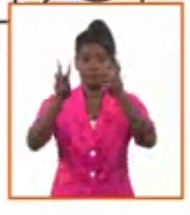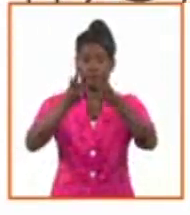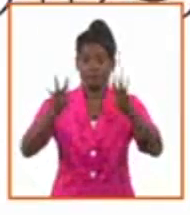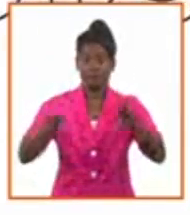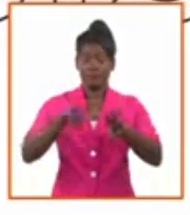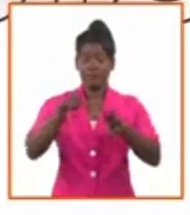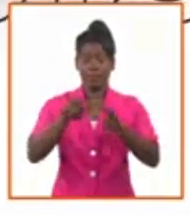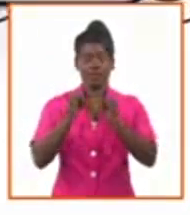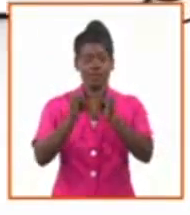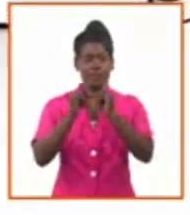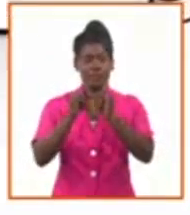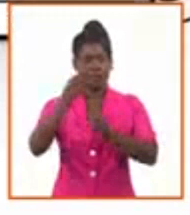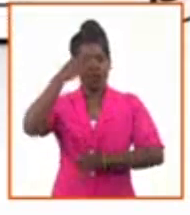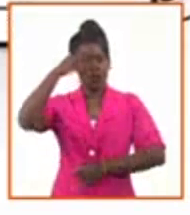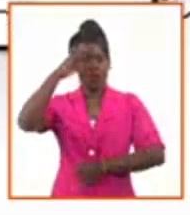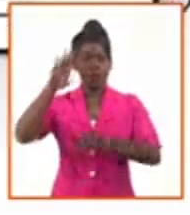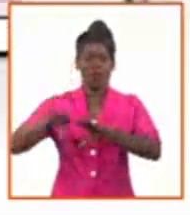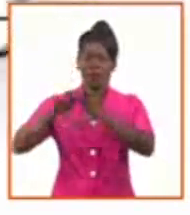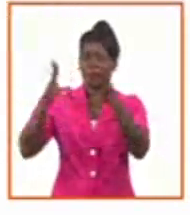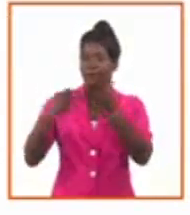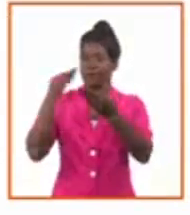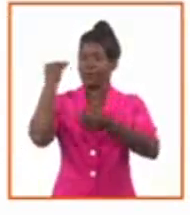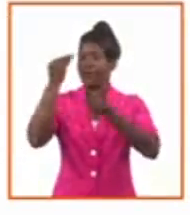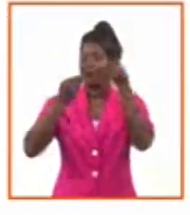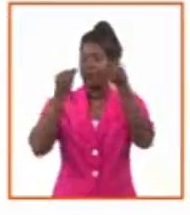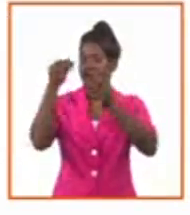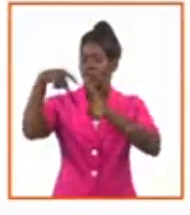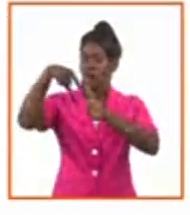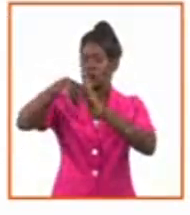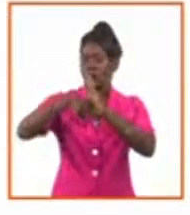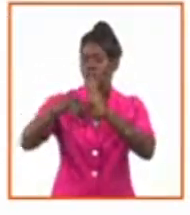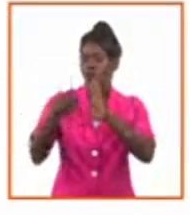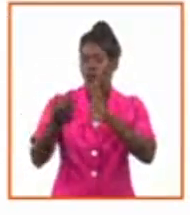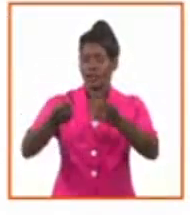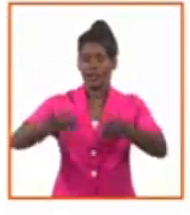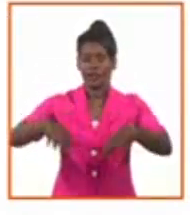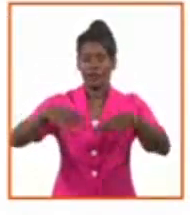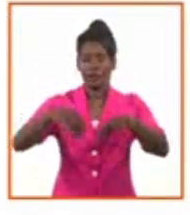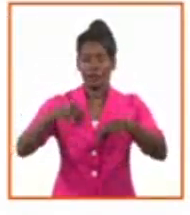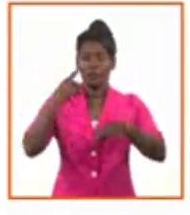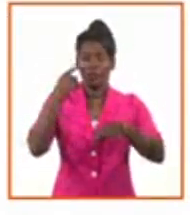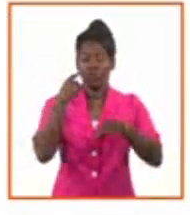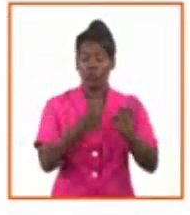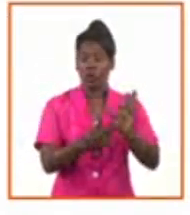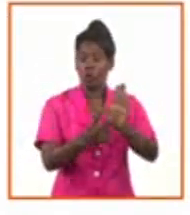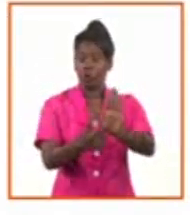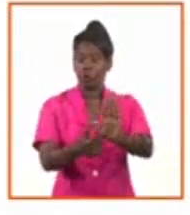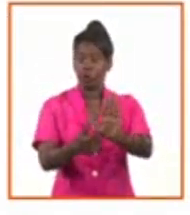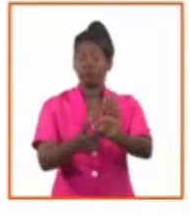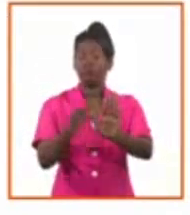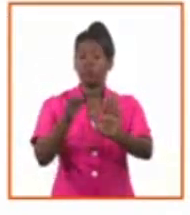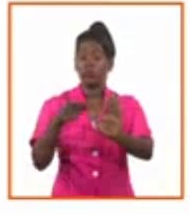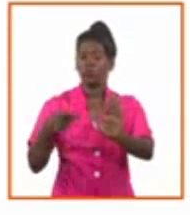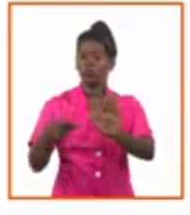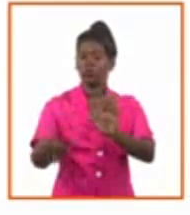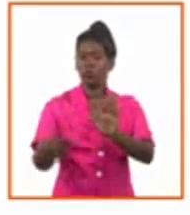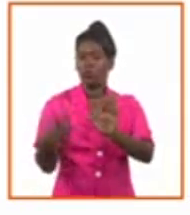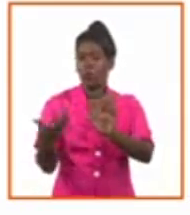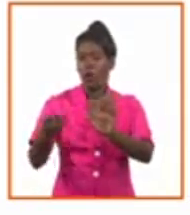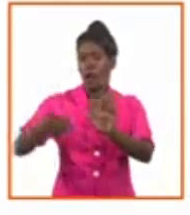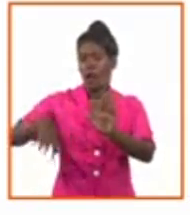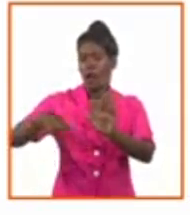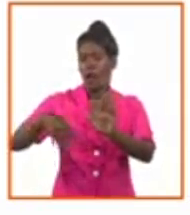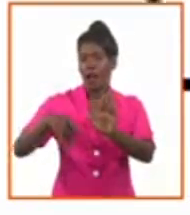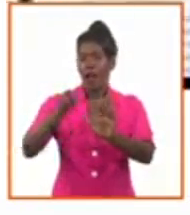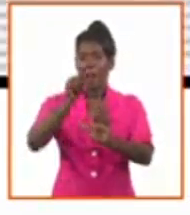Las noticias de Cuba y el mundo. El análisis a profundidad de los acontecimientos. La imagen y los sonidos de cada día. Los